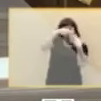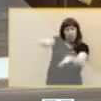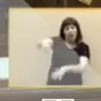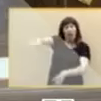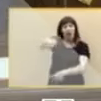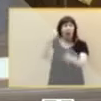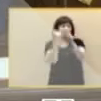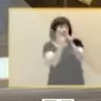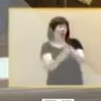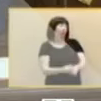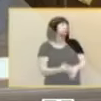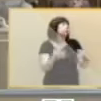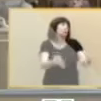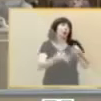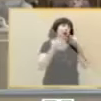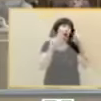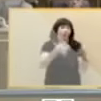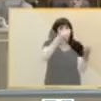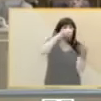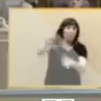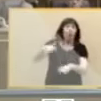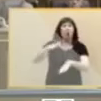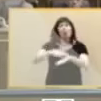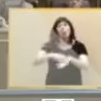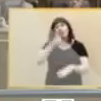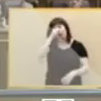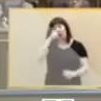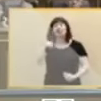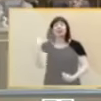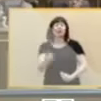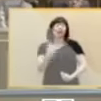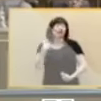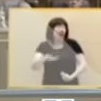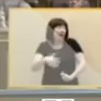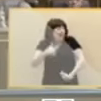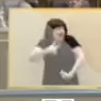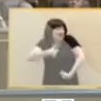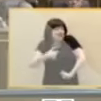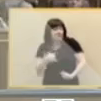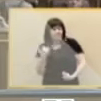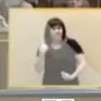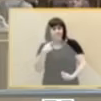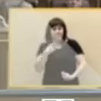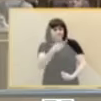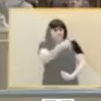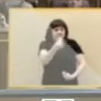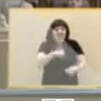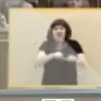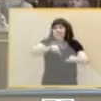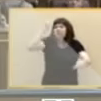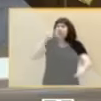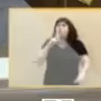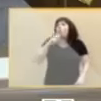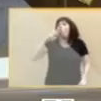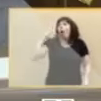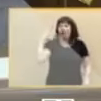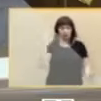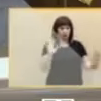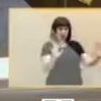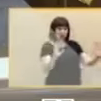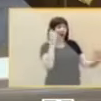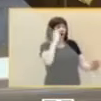el Búnker, Paulita Chávez, no, pero si es que es no parar. No, que Soraya haya recordado a Chávez y a Griñán. No, pero es que no es nada al lado como le saque,